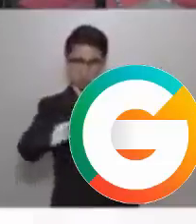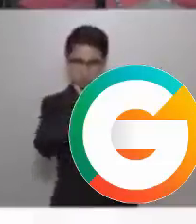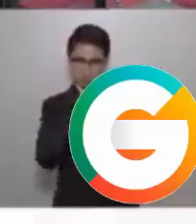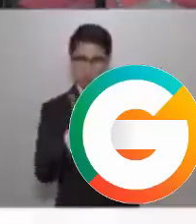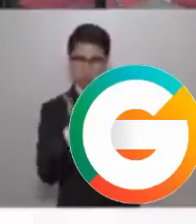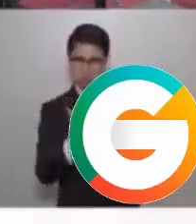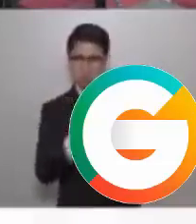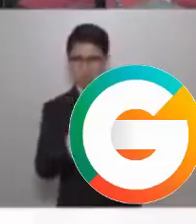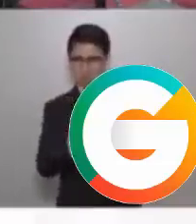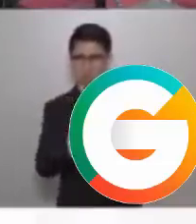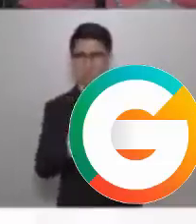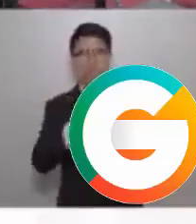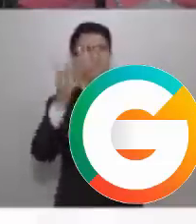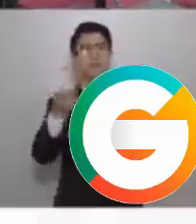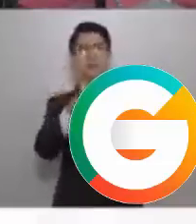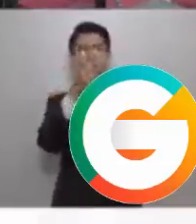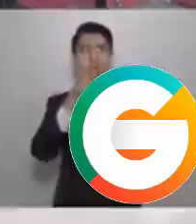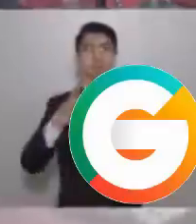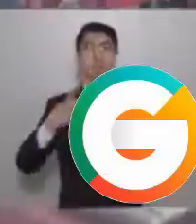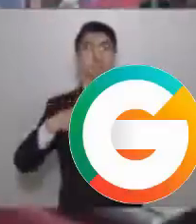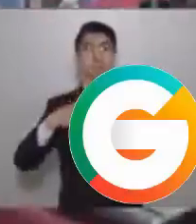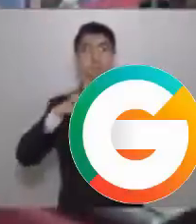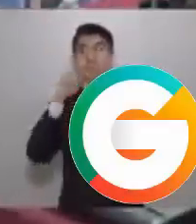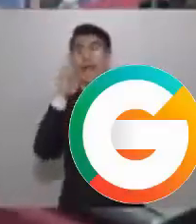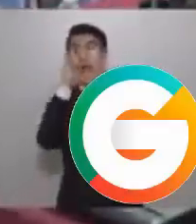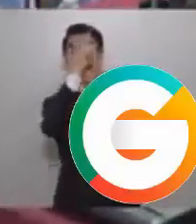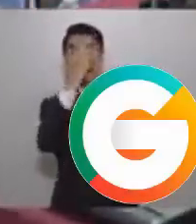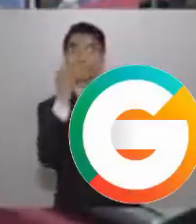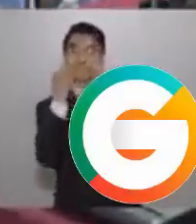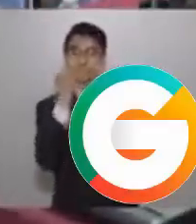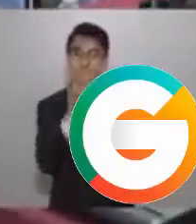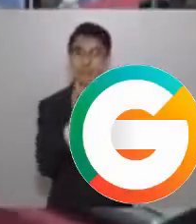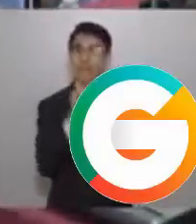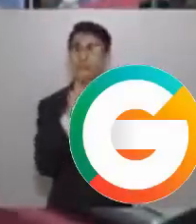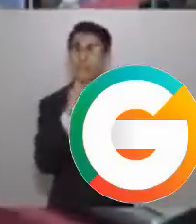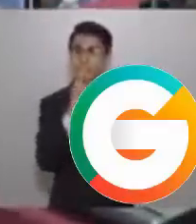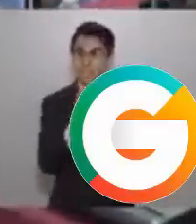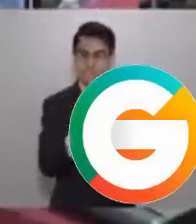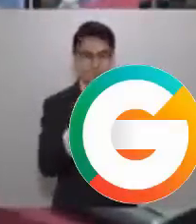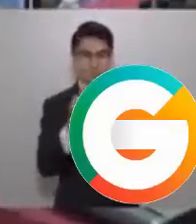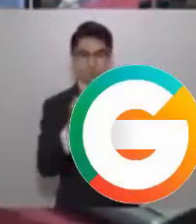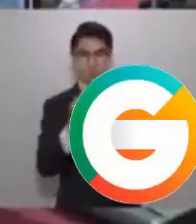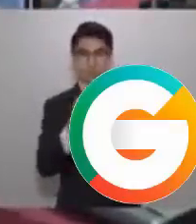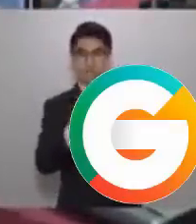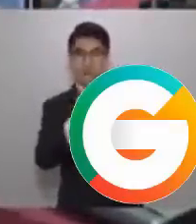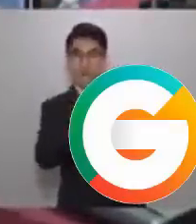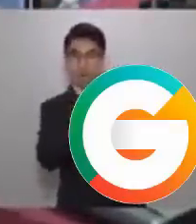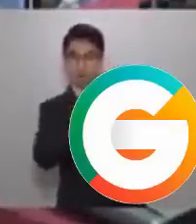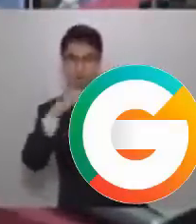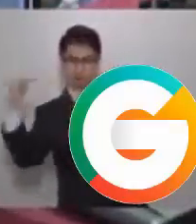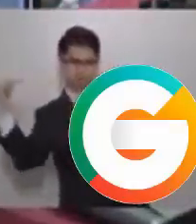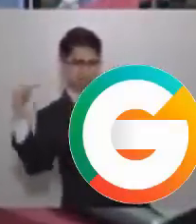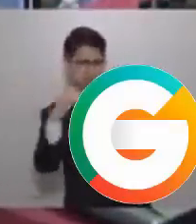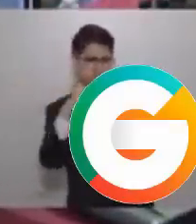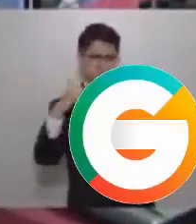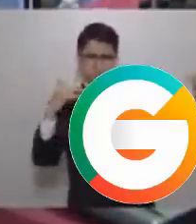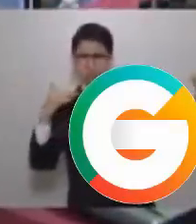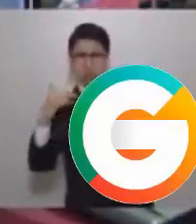detonaciones. Para el secretario, la mañana arribaron alrededor de 500 elementos de la Guardia Nacional a Baja California.